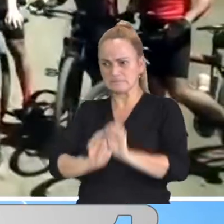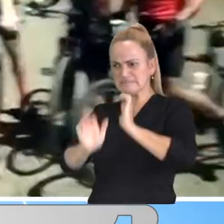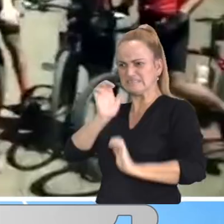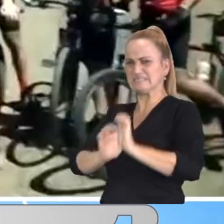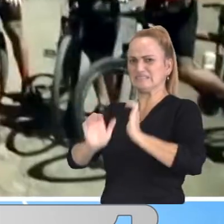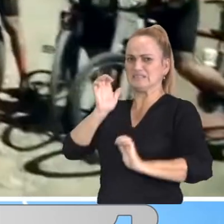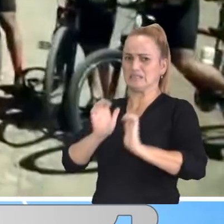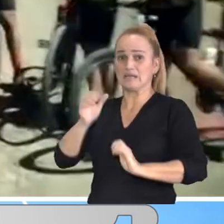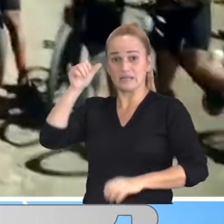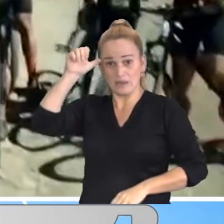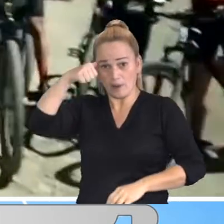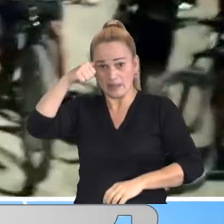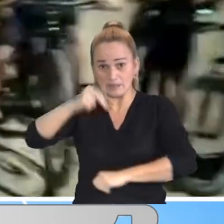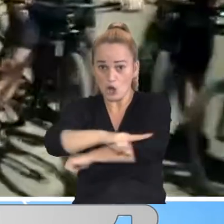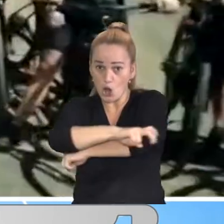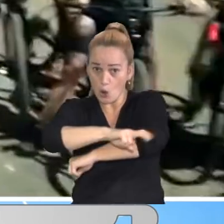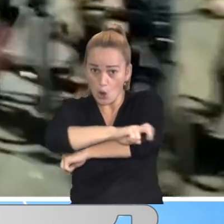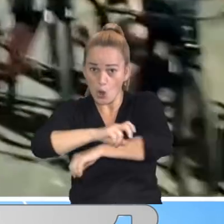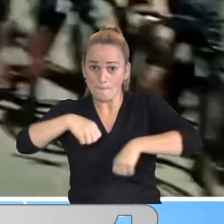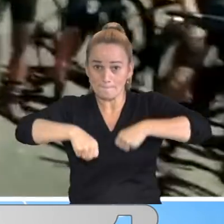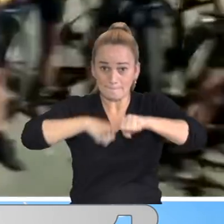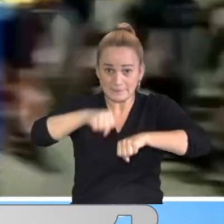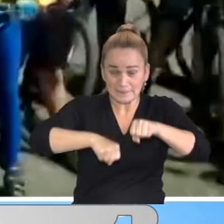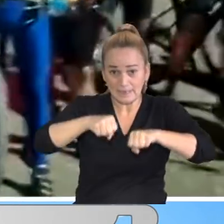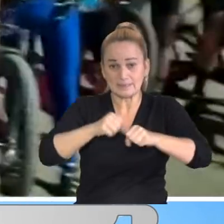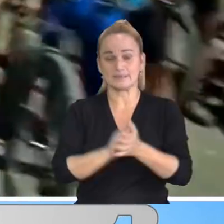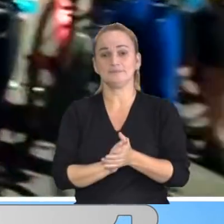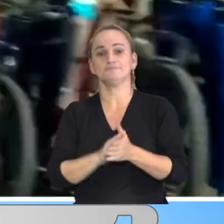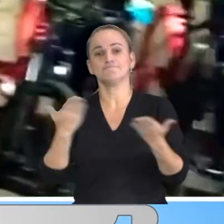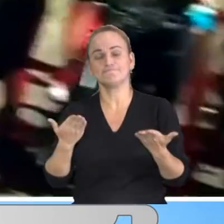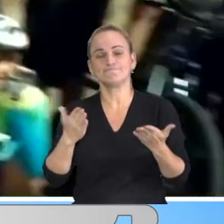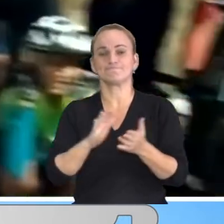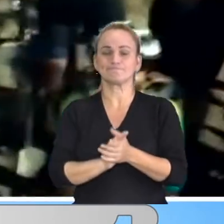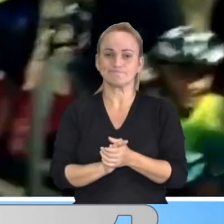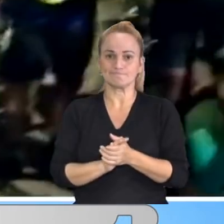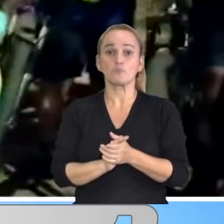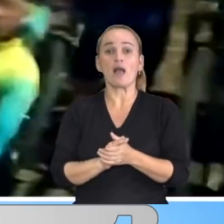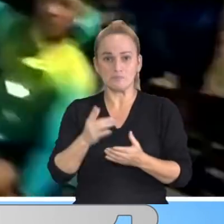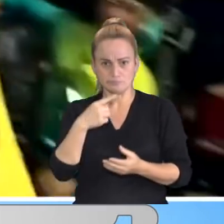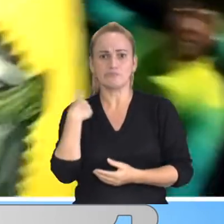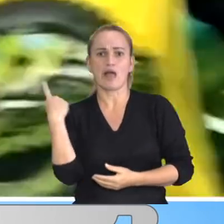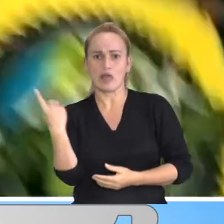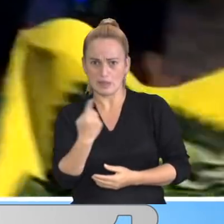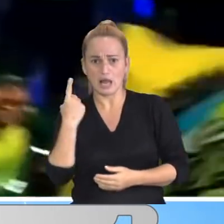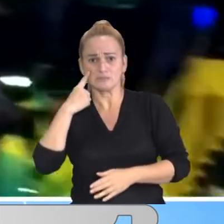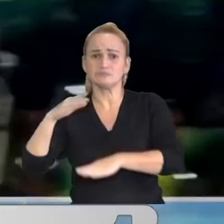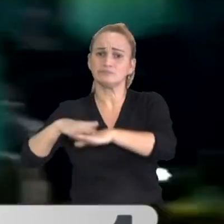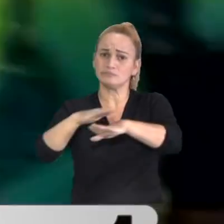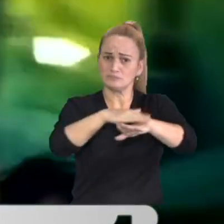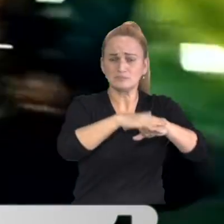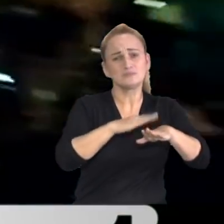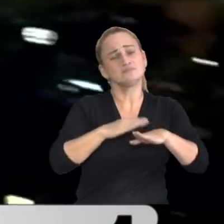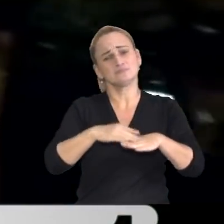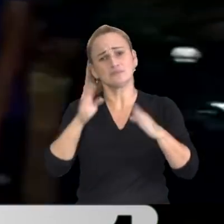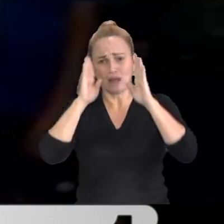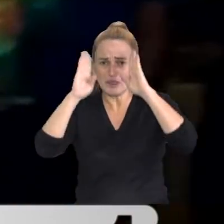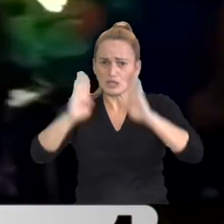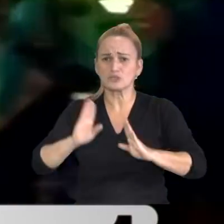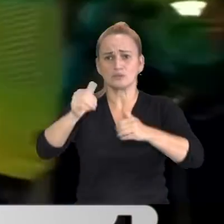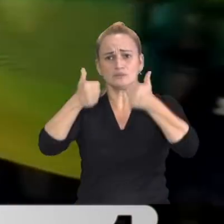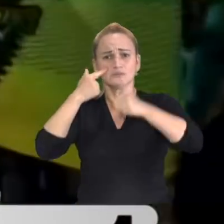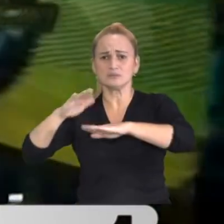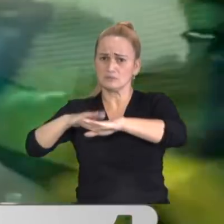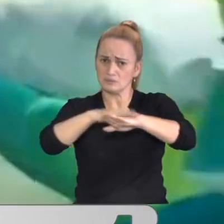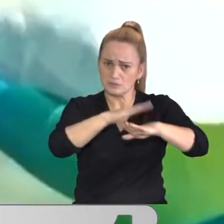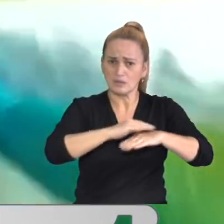resistencia del hurto de su bicicleta. Según la bien, algunos deportistas le han hecho un llamado a las autoridades para que les brinden